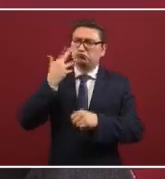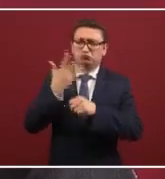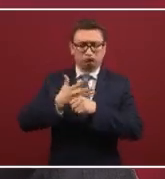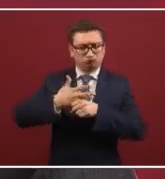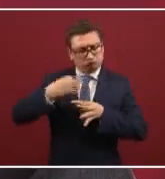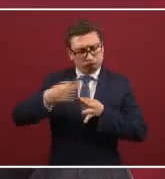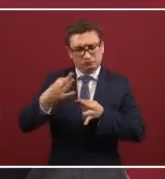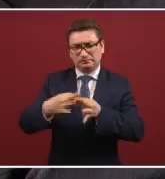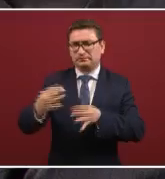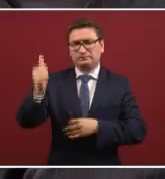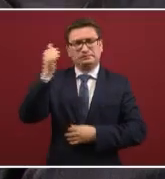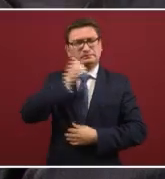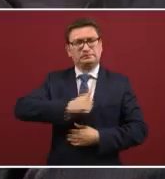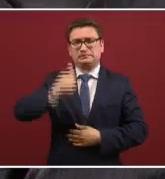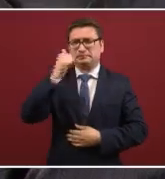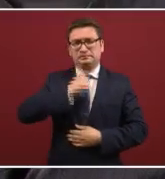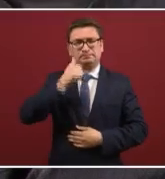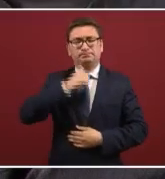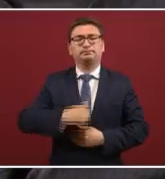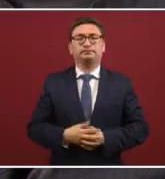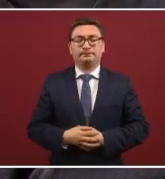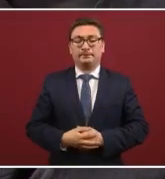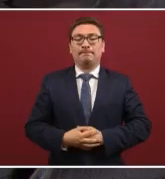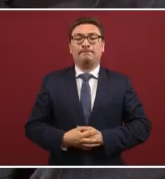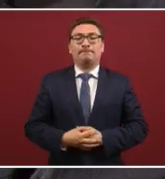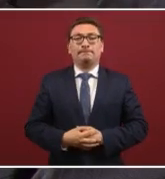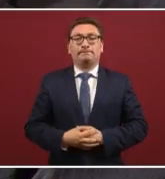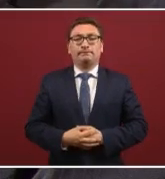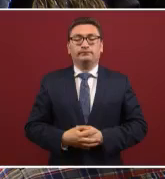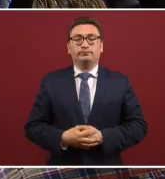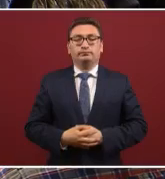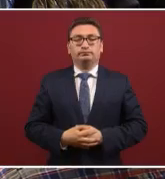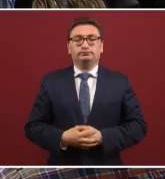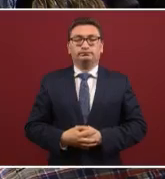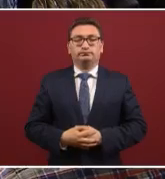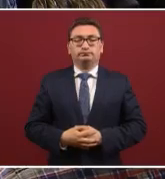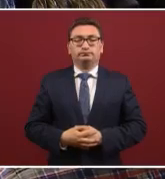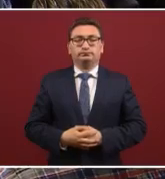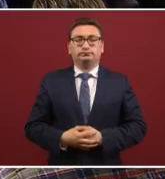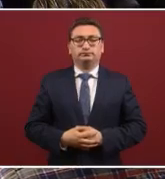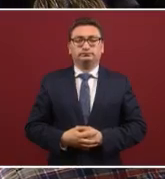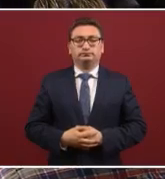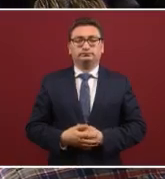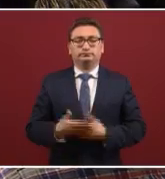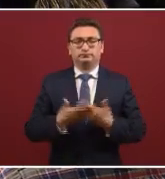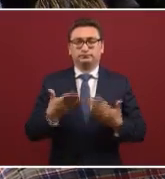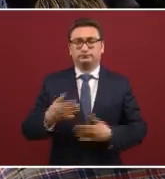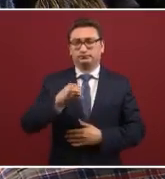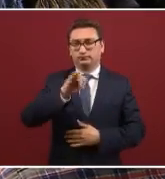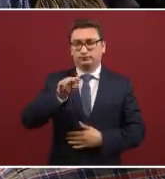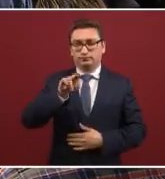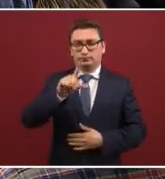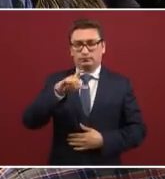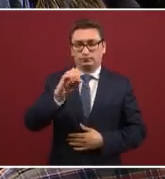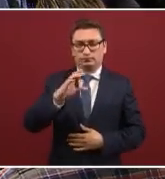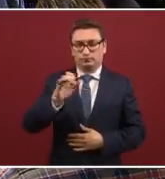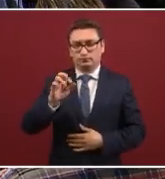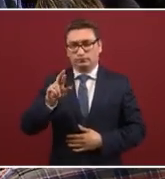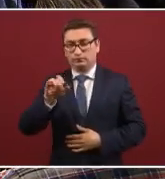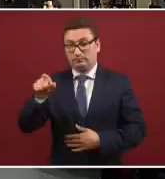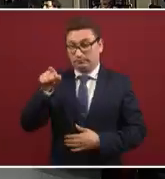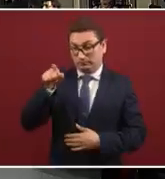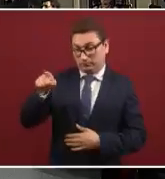Le vamos a dar la palabra a Julio Scherer Ibarra, que